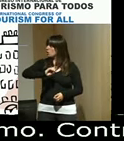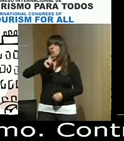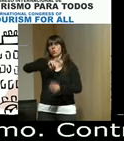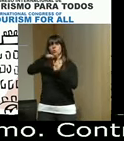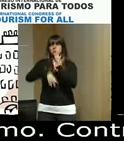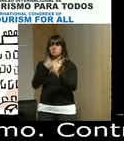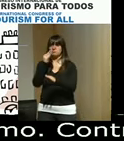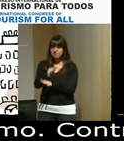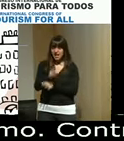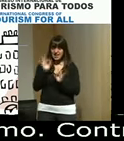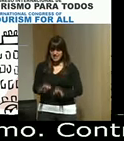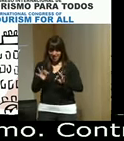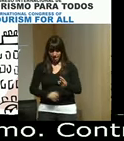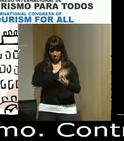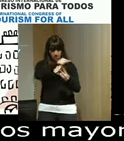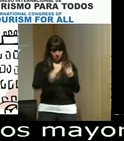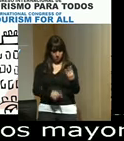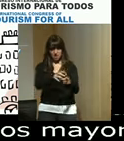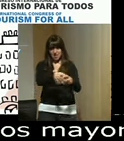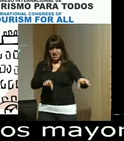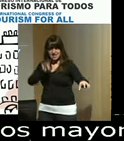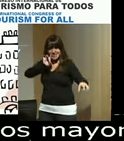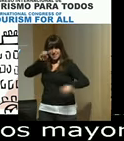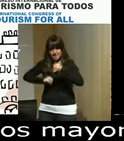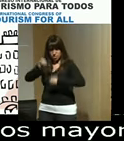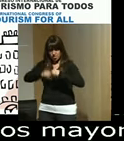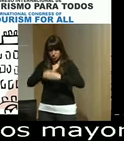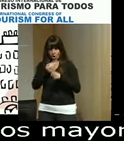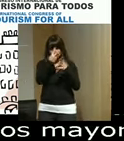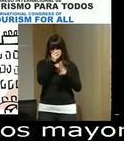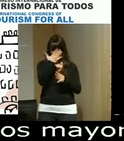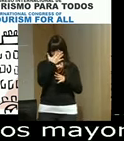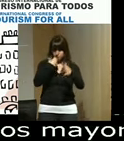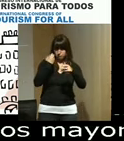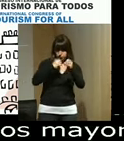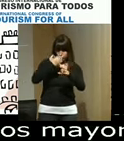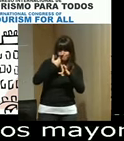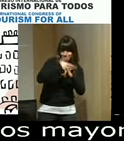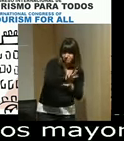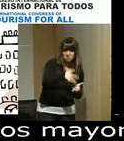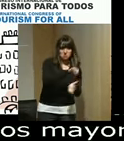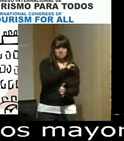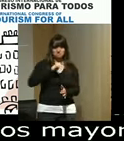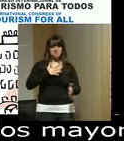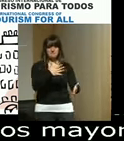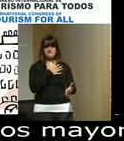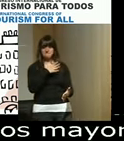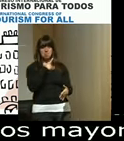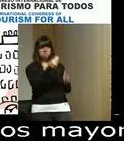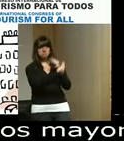el 15% lo hace, el 85% restante lo hace por cuenta propia. El colectivo senior se siente más atraído